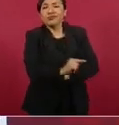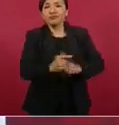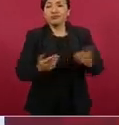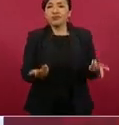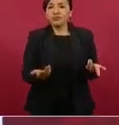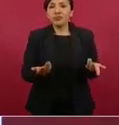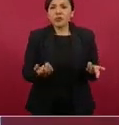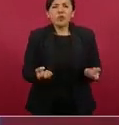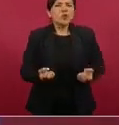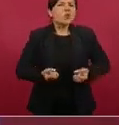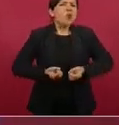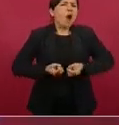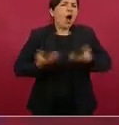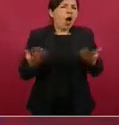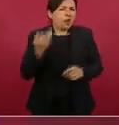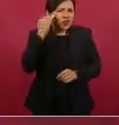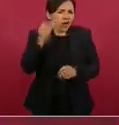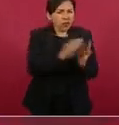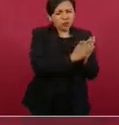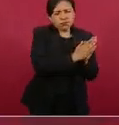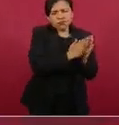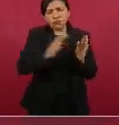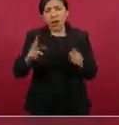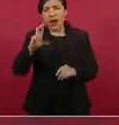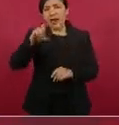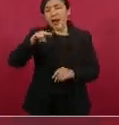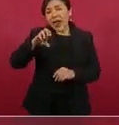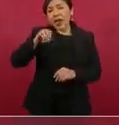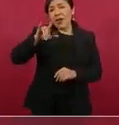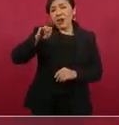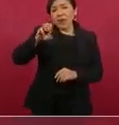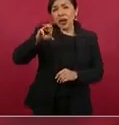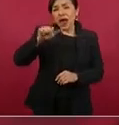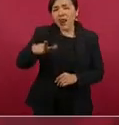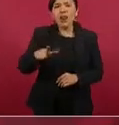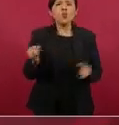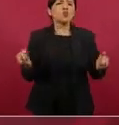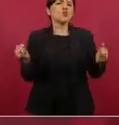Y durante el periodo neoliberal lo mismo.